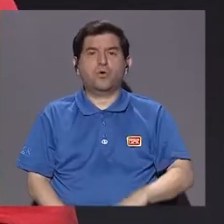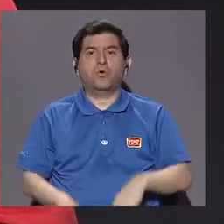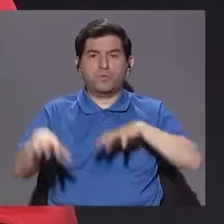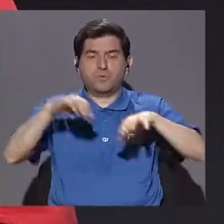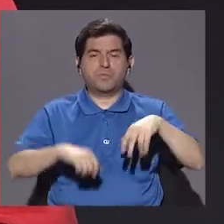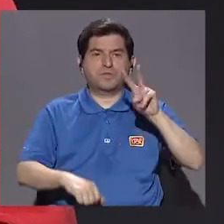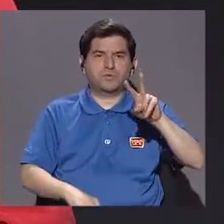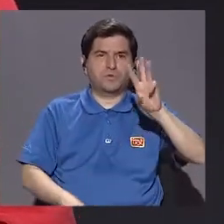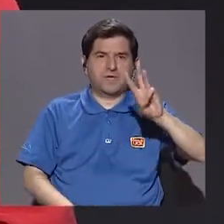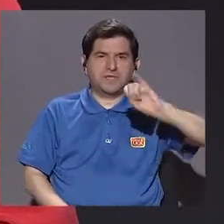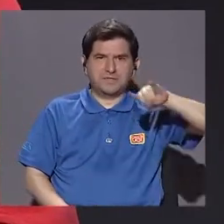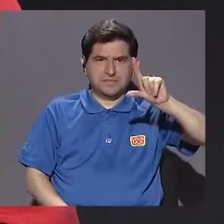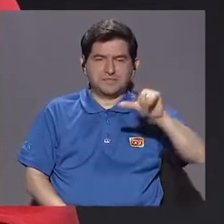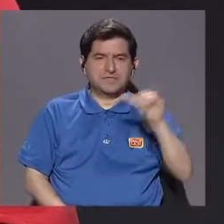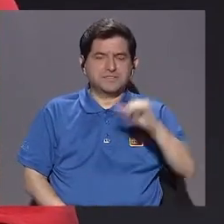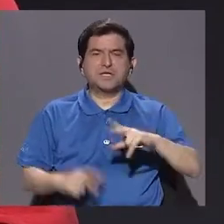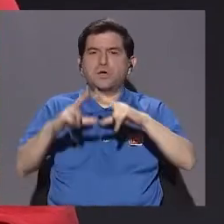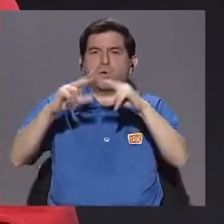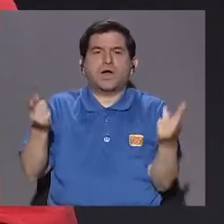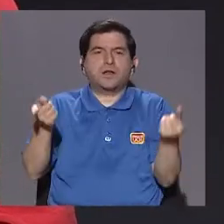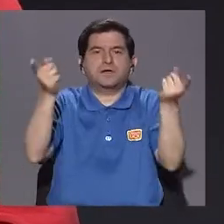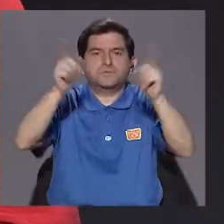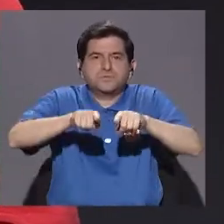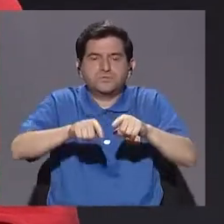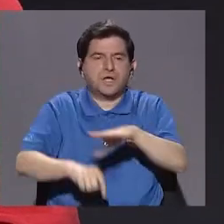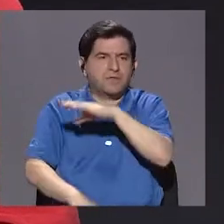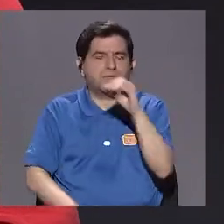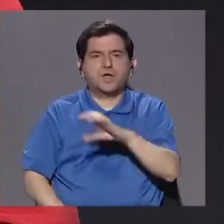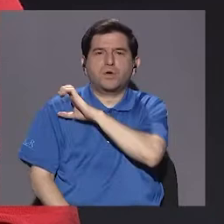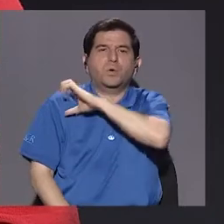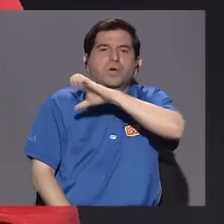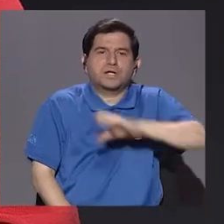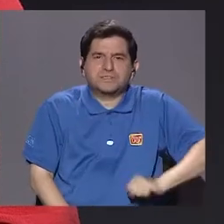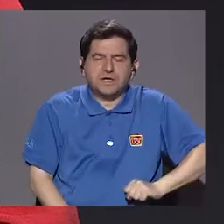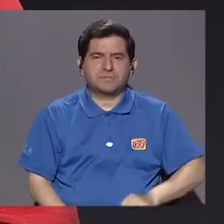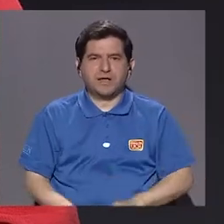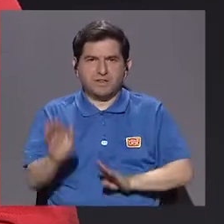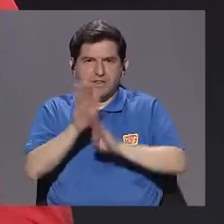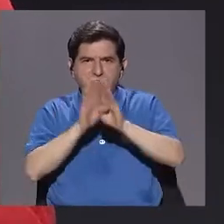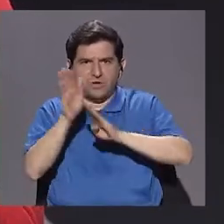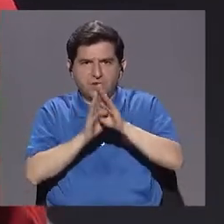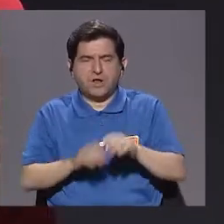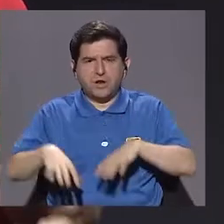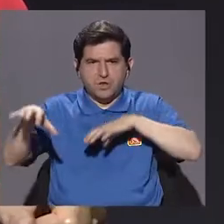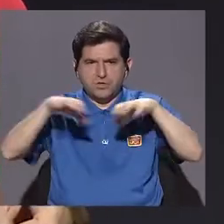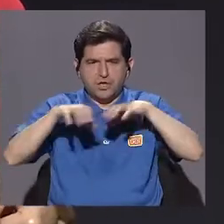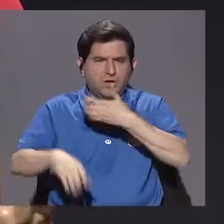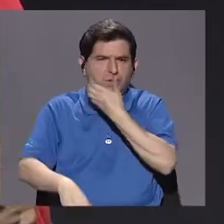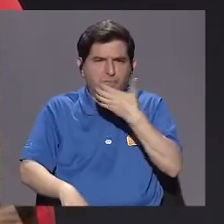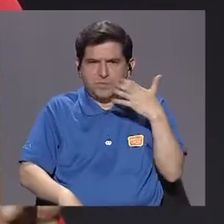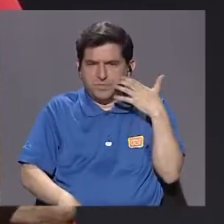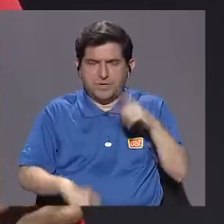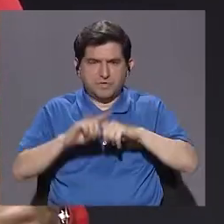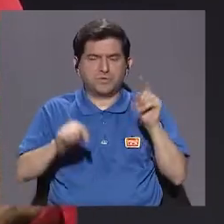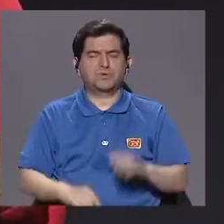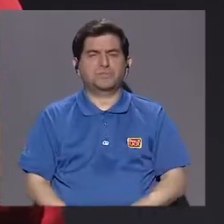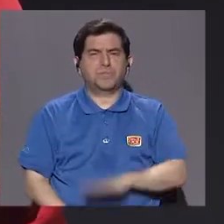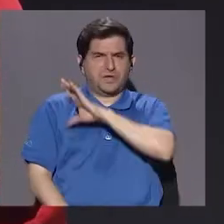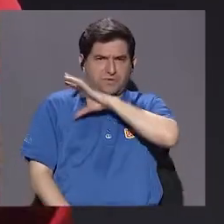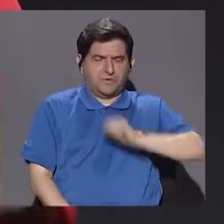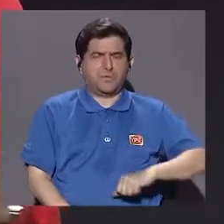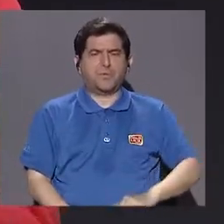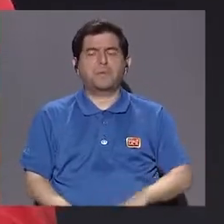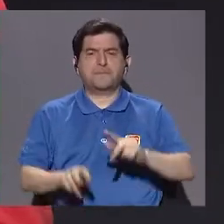sucedió en nicaragua igual que como sucedió en el salvador con el desarrollo método villero aunque en el salvador participa el partido